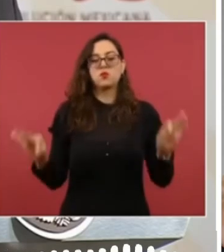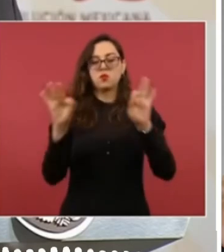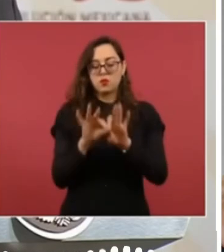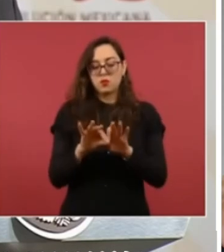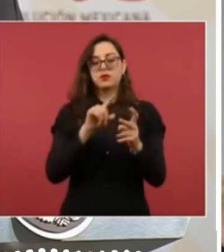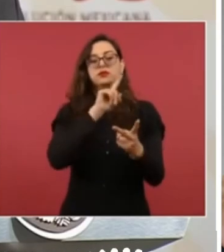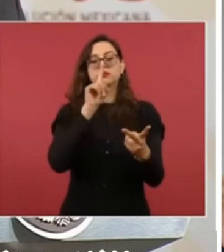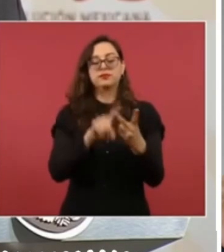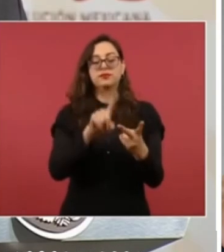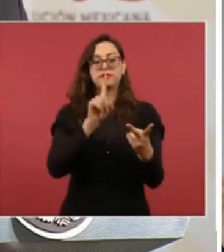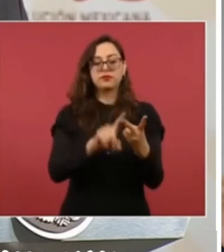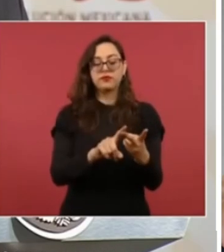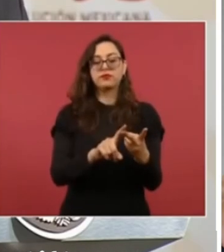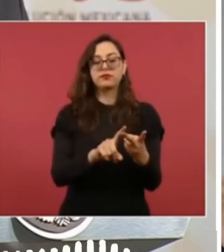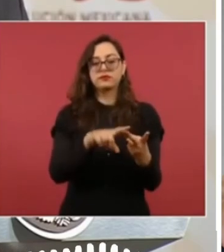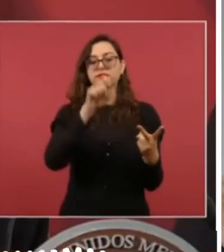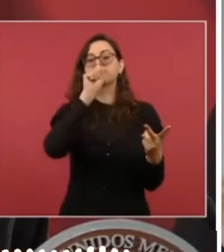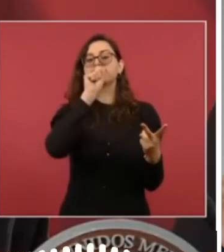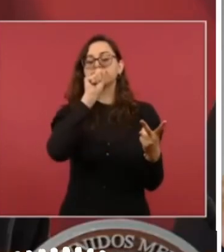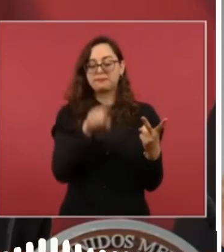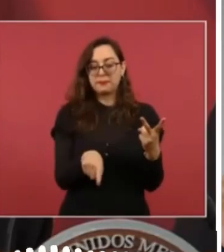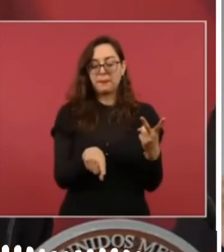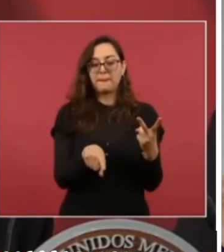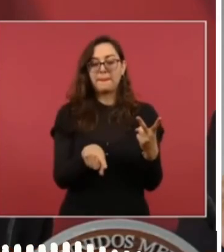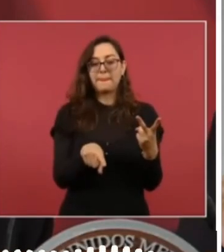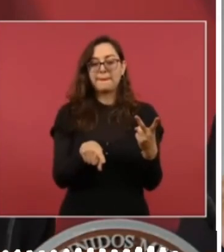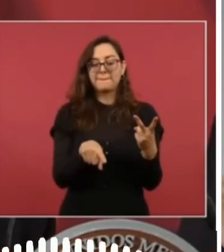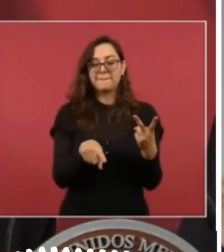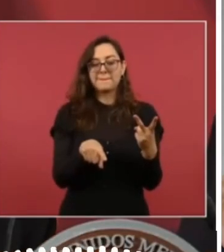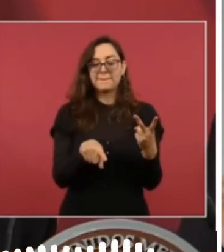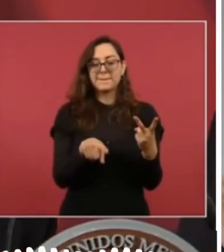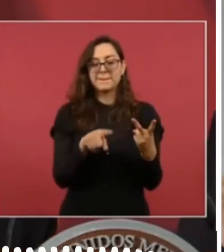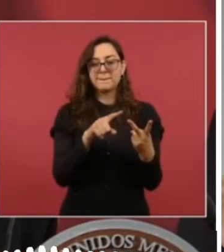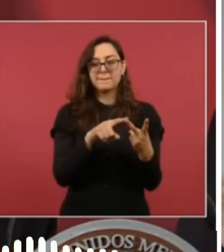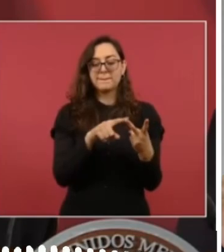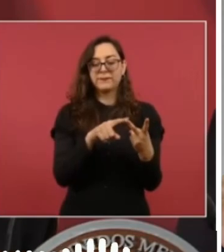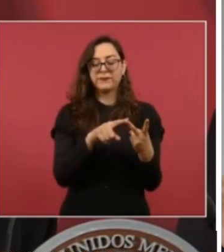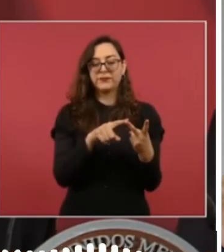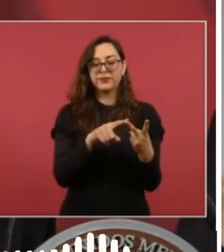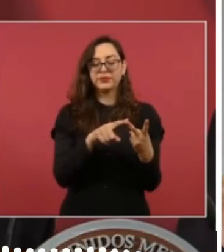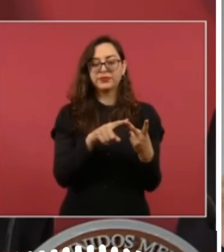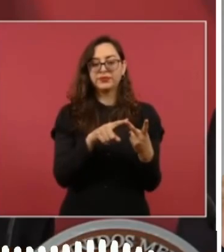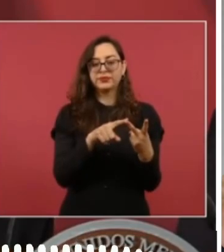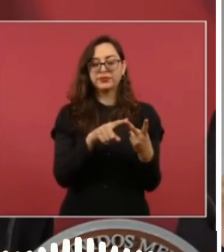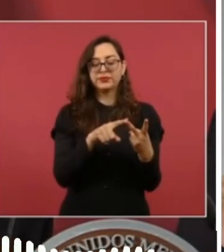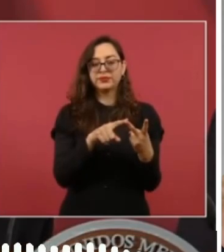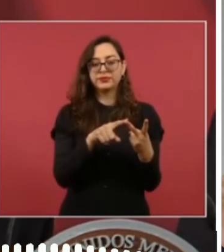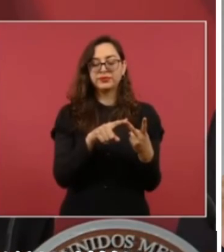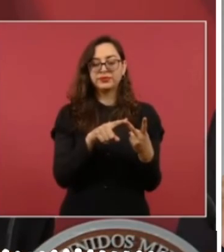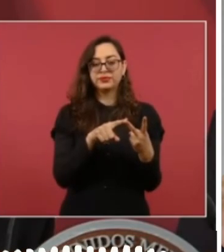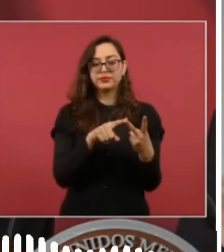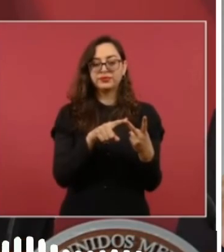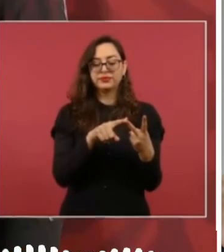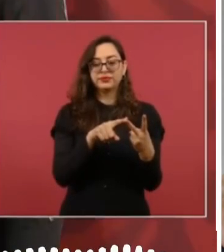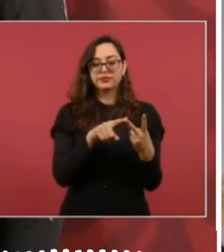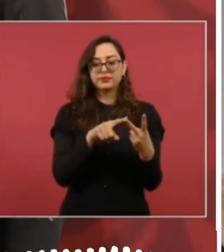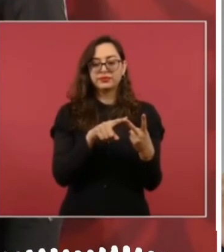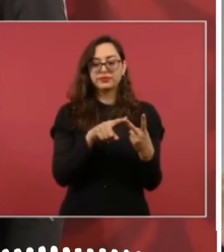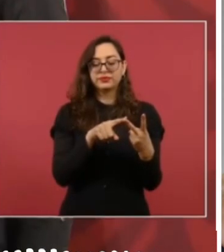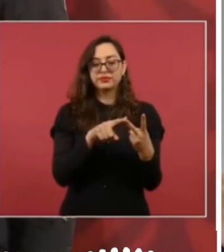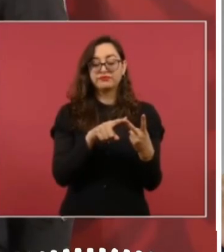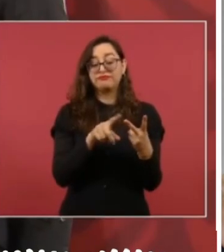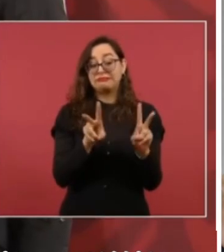apoyo entonces el presidente? No, el presidente no se equivoca en eso, él es libre de decir quién. Y también él mismo dijo que yo estaba